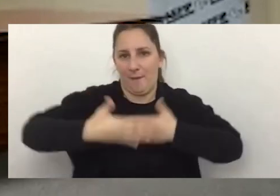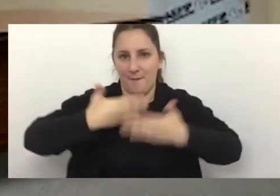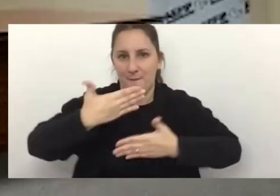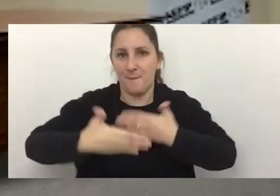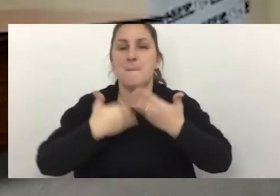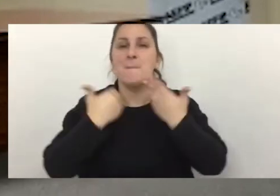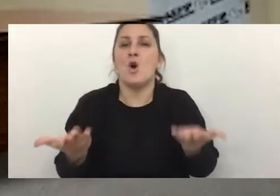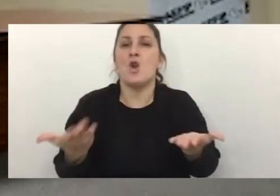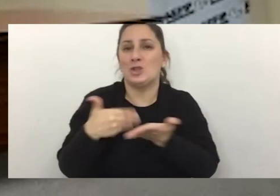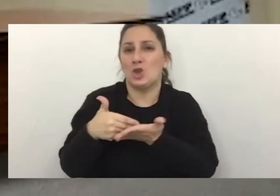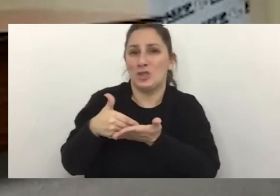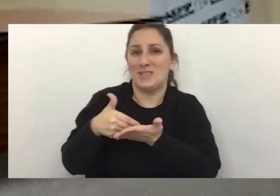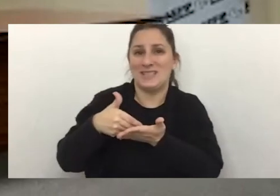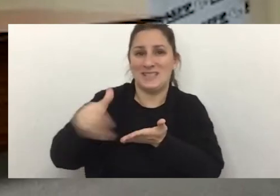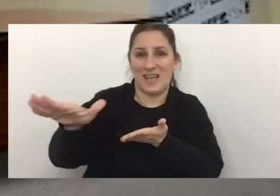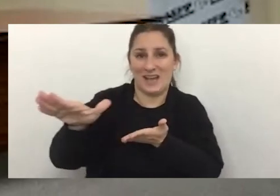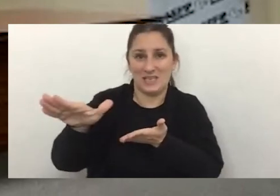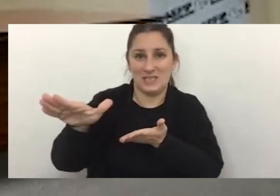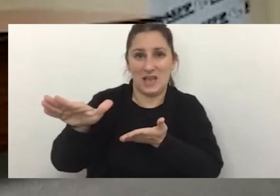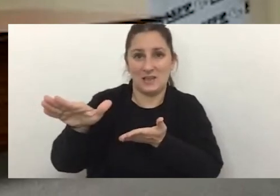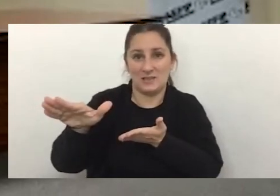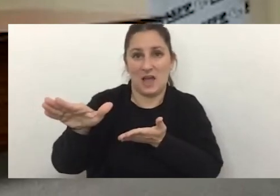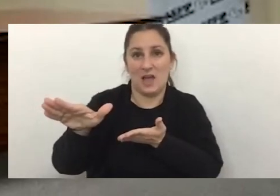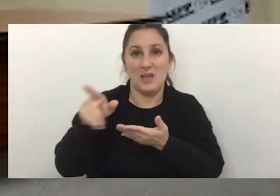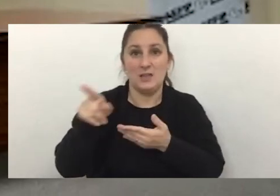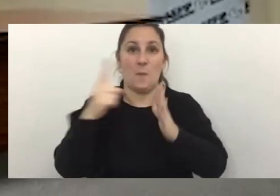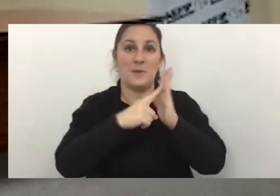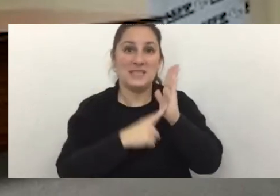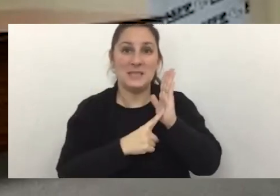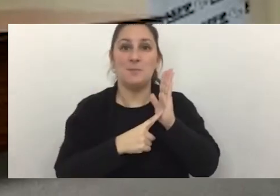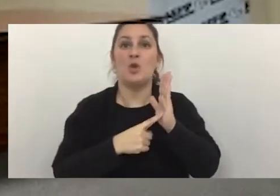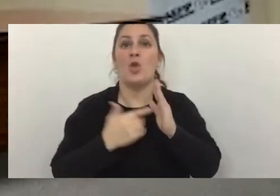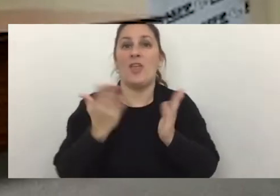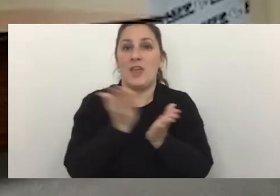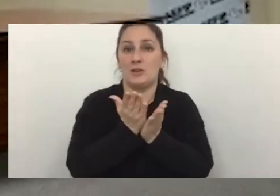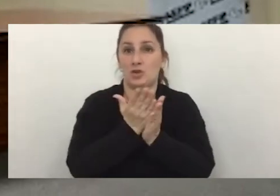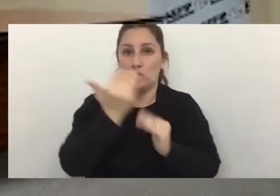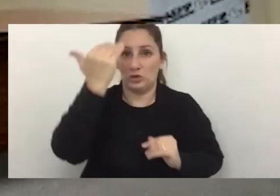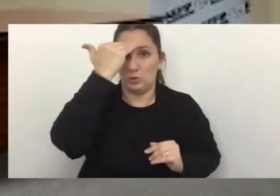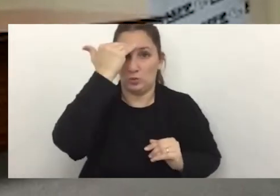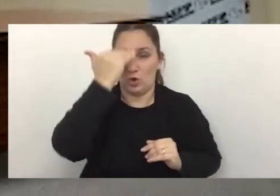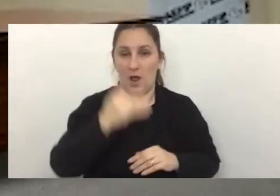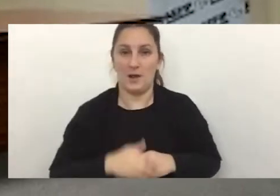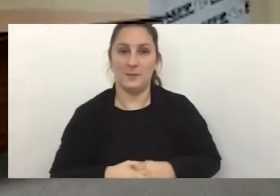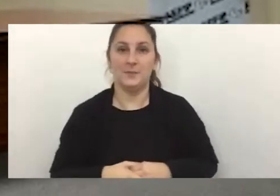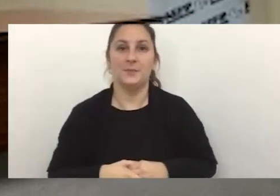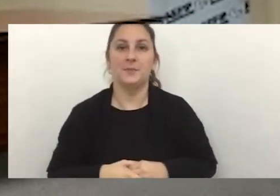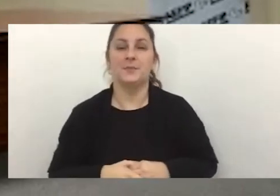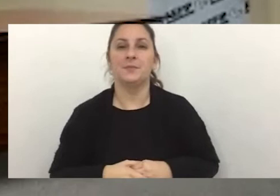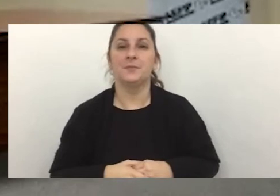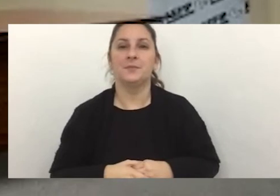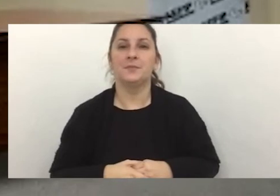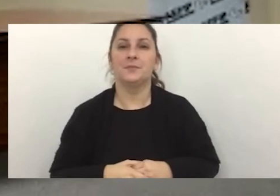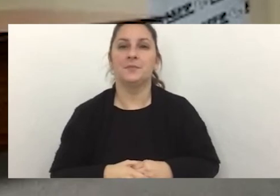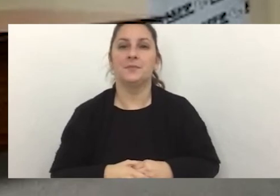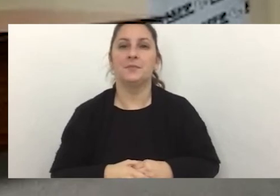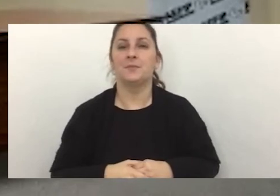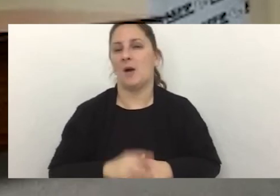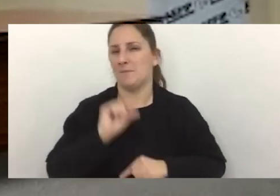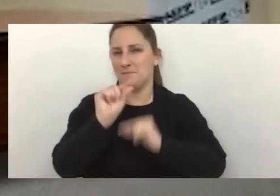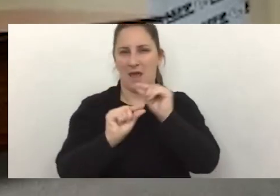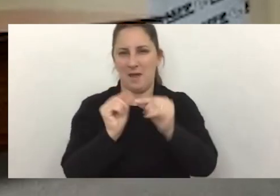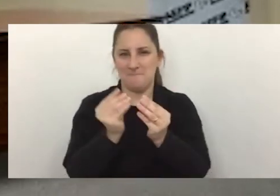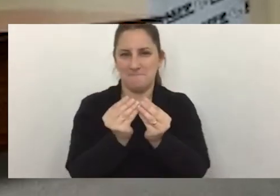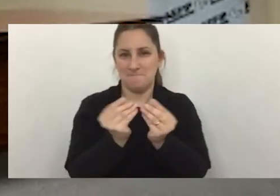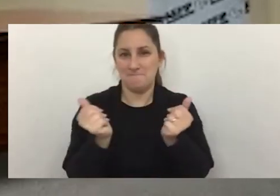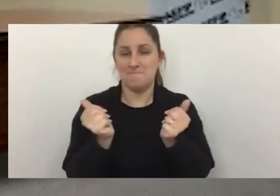rechaza estos principios de derecho constitucional. Yo para ir cerrando, y que